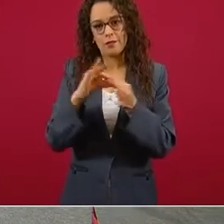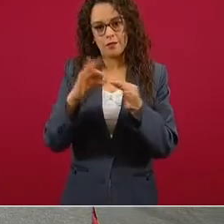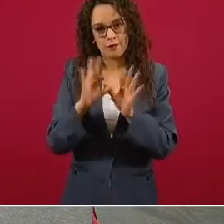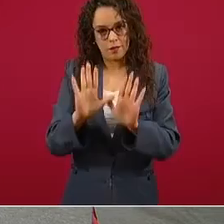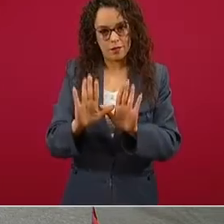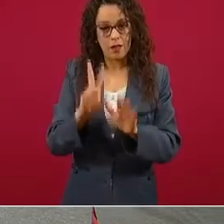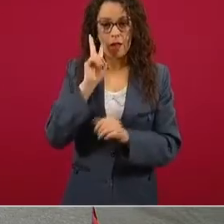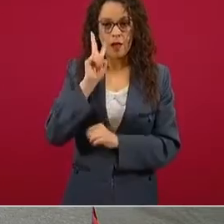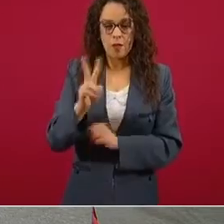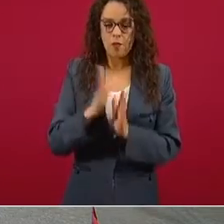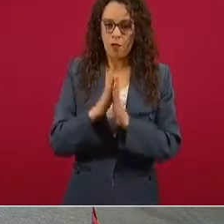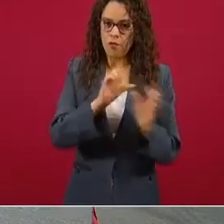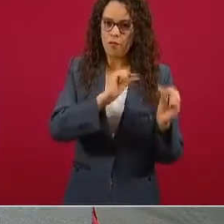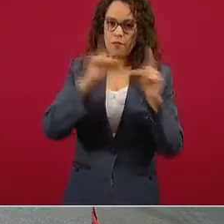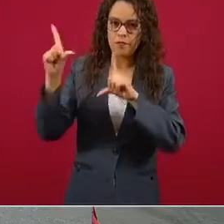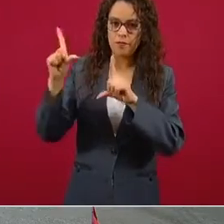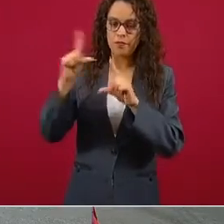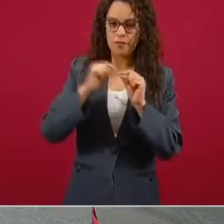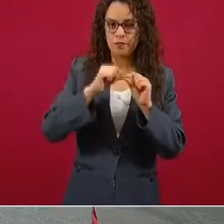Okay. La gráfica.